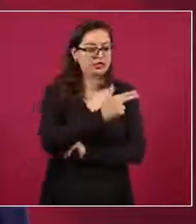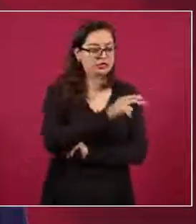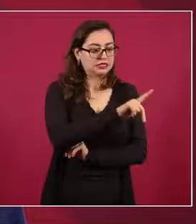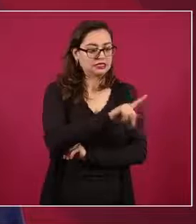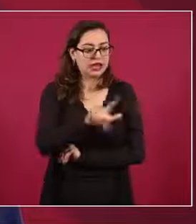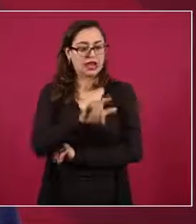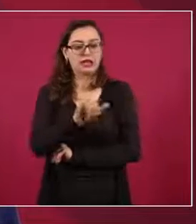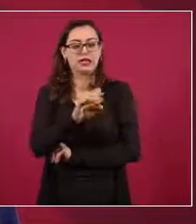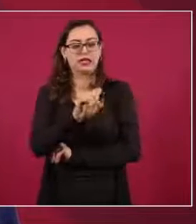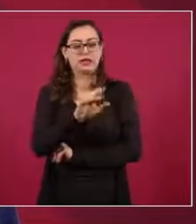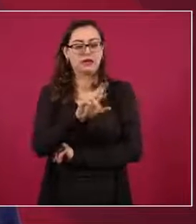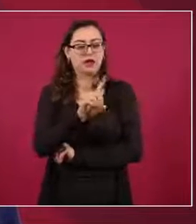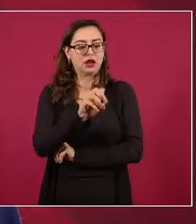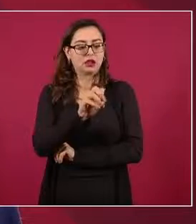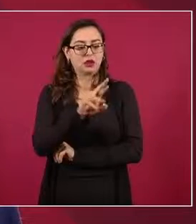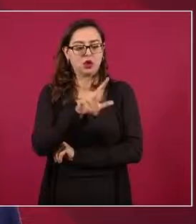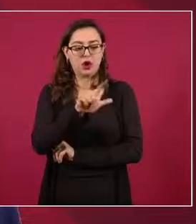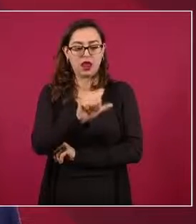Iberdrola,